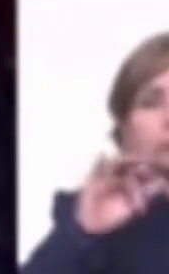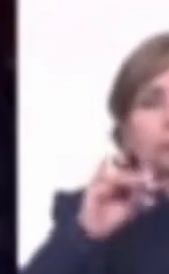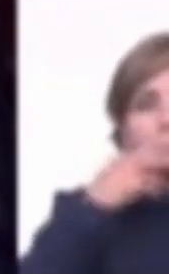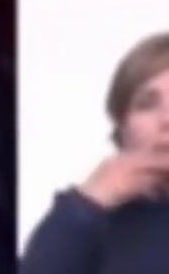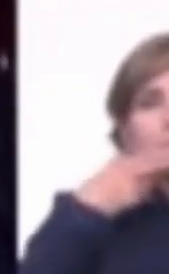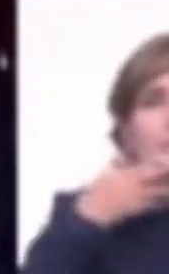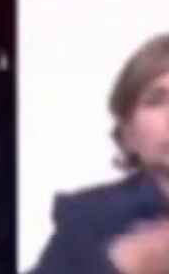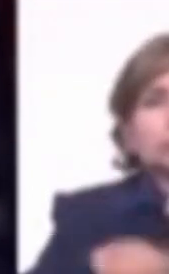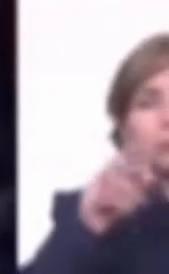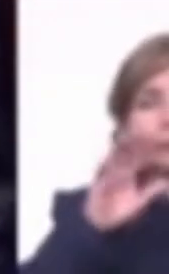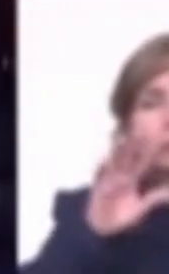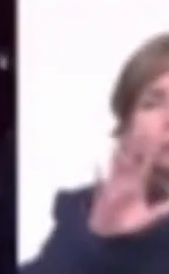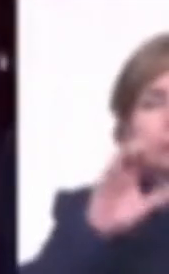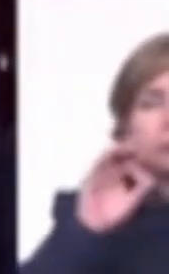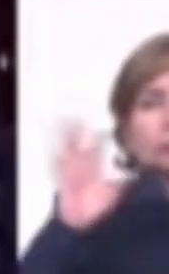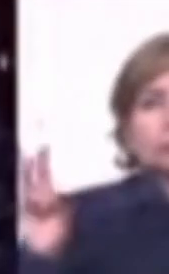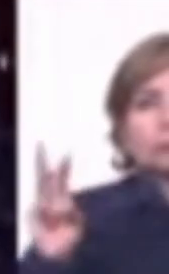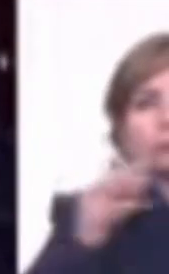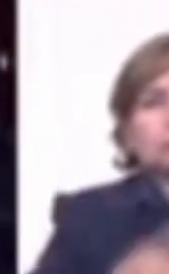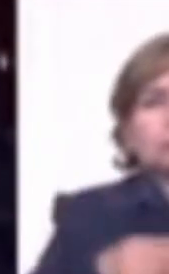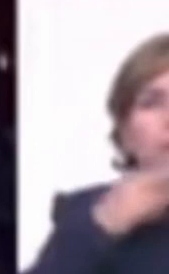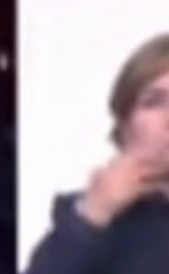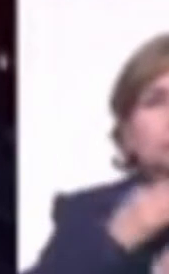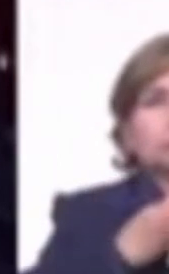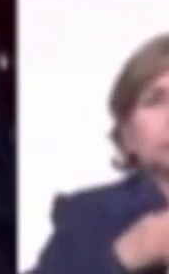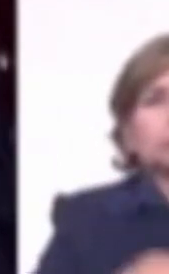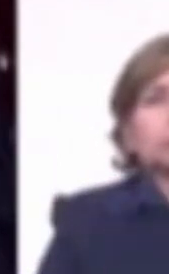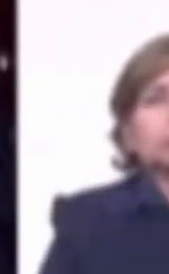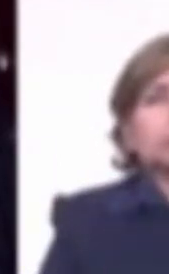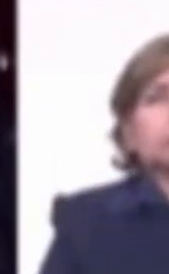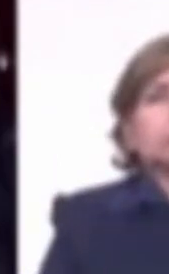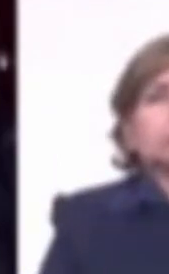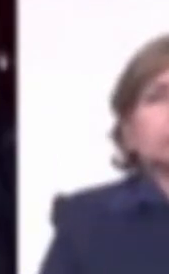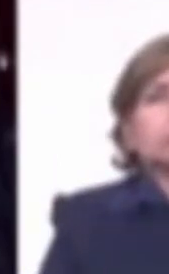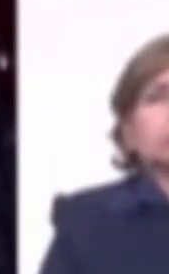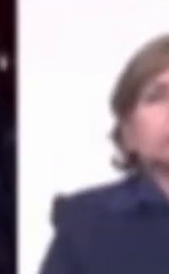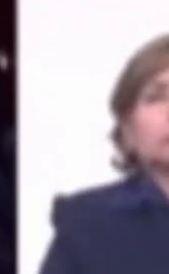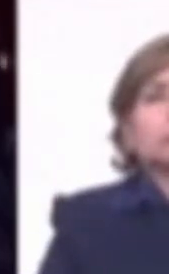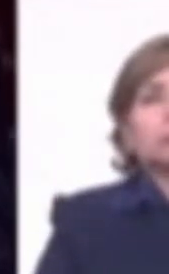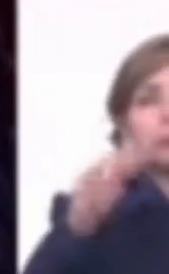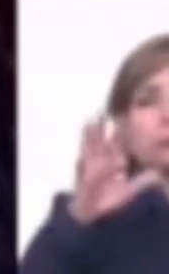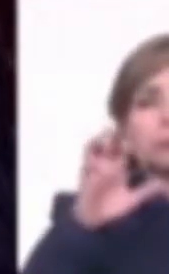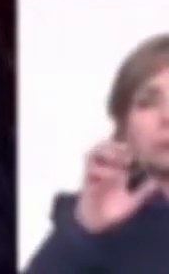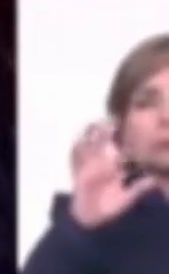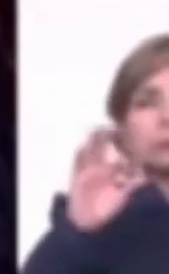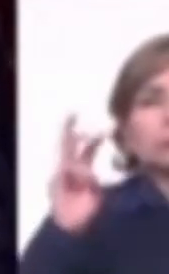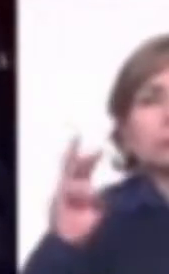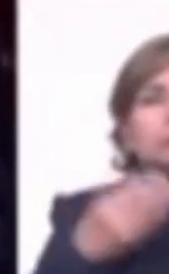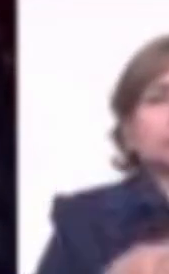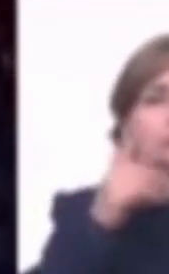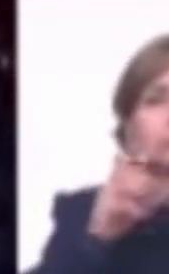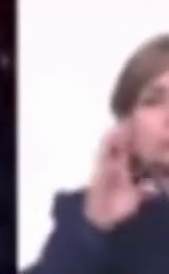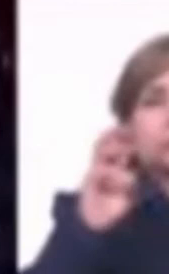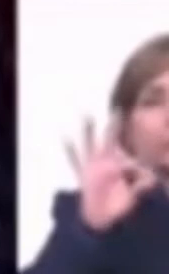quinientos noventa y seis millones de soles a la lucha contra el narcotráfico y de estos quinientos noventa y seis millones de soles